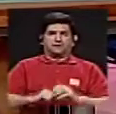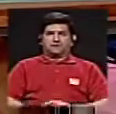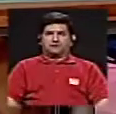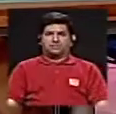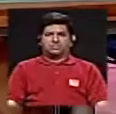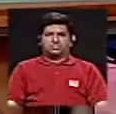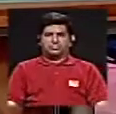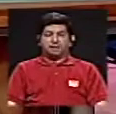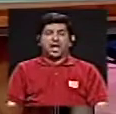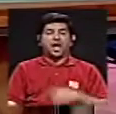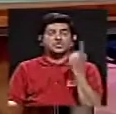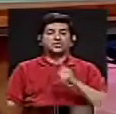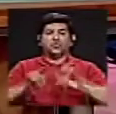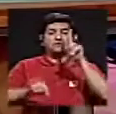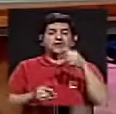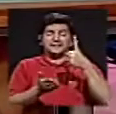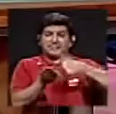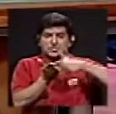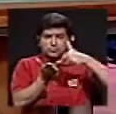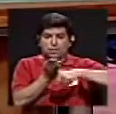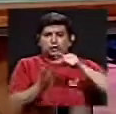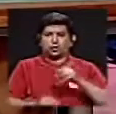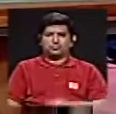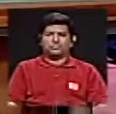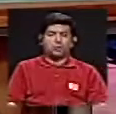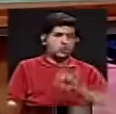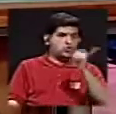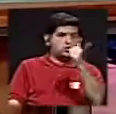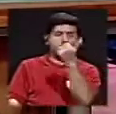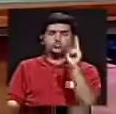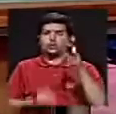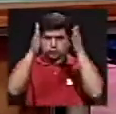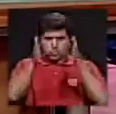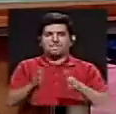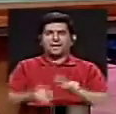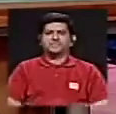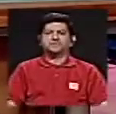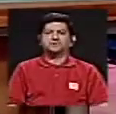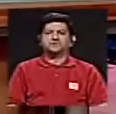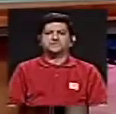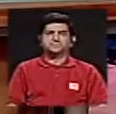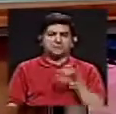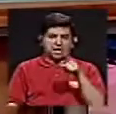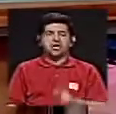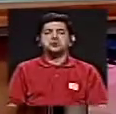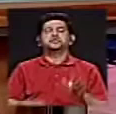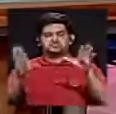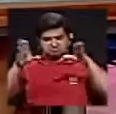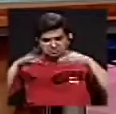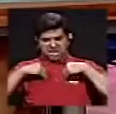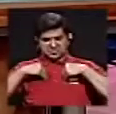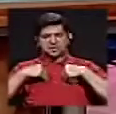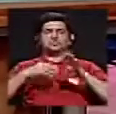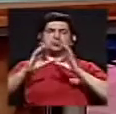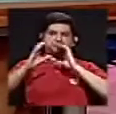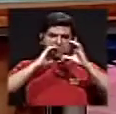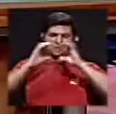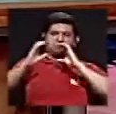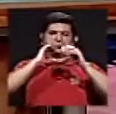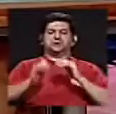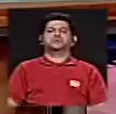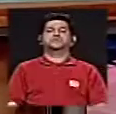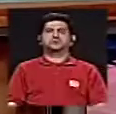con la excepción de un voto el resto de compañeros a cuerpo las conversaciones